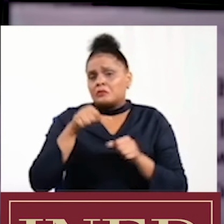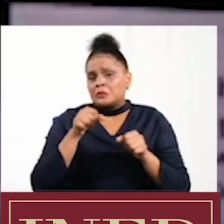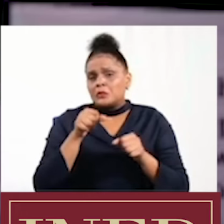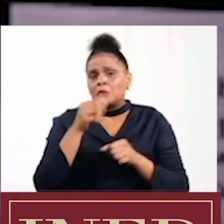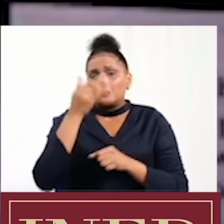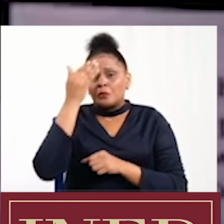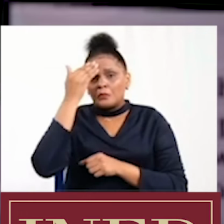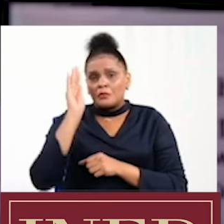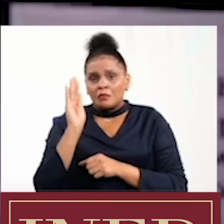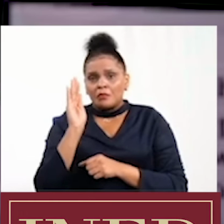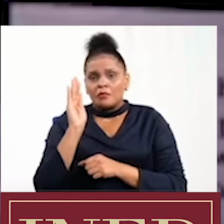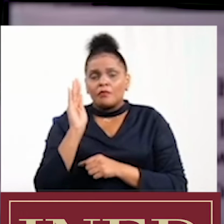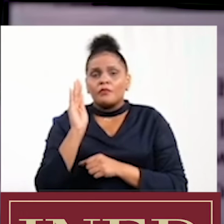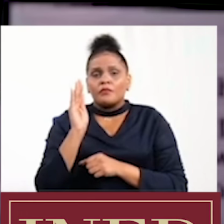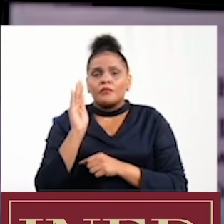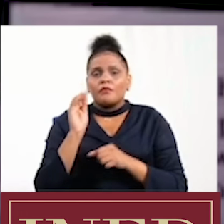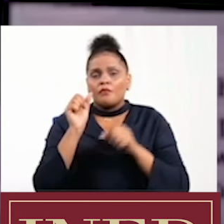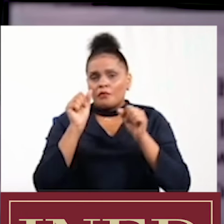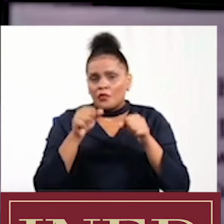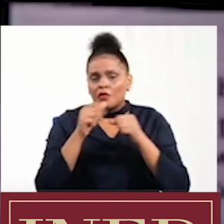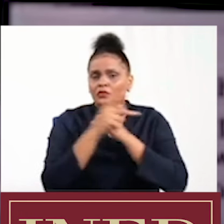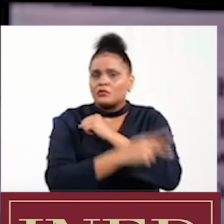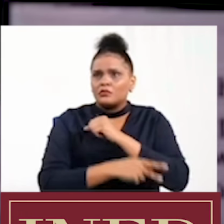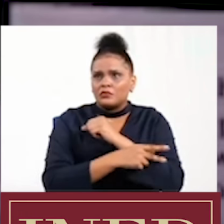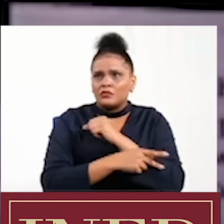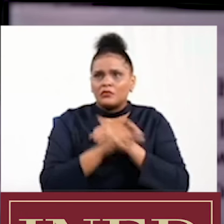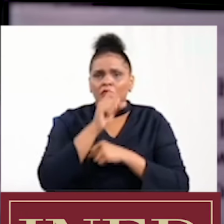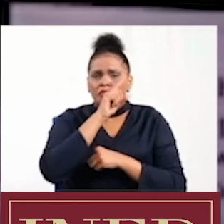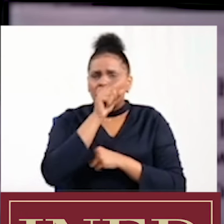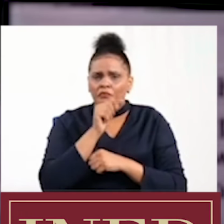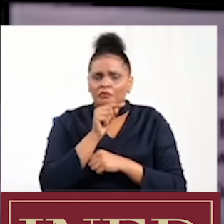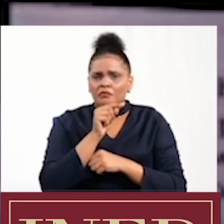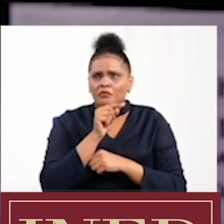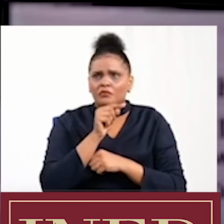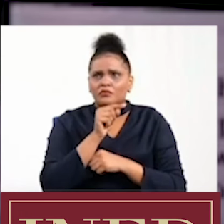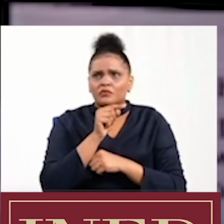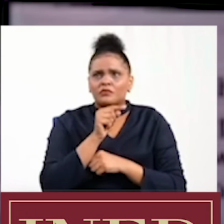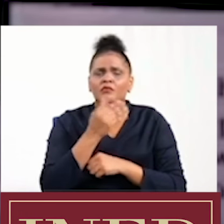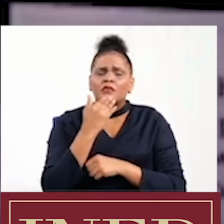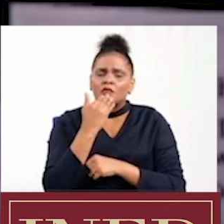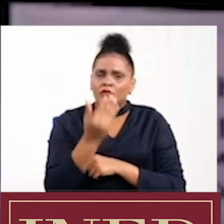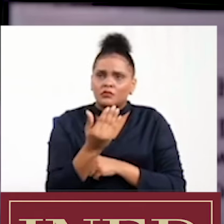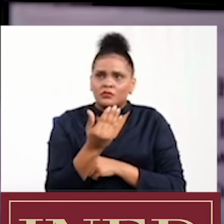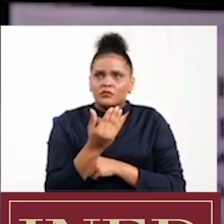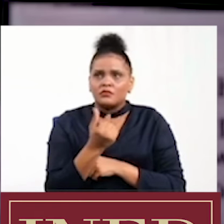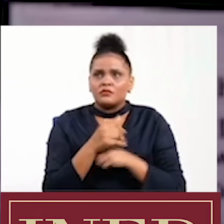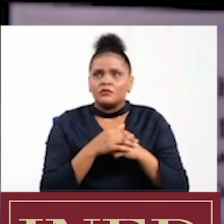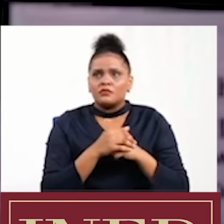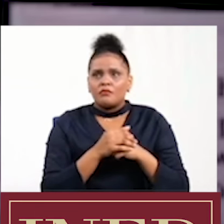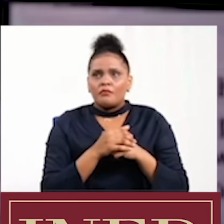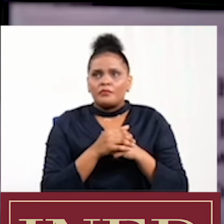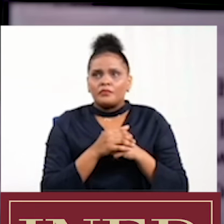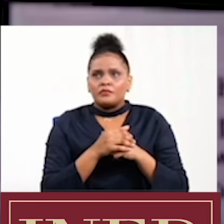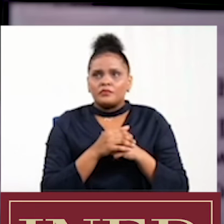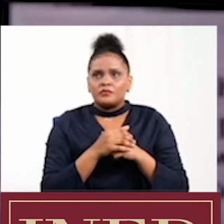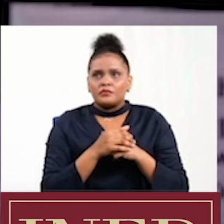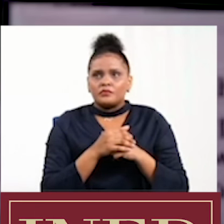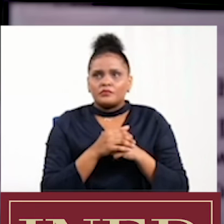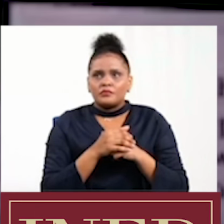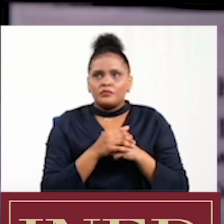presentación no lo he contextualizado así pero me pareció una pregunta totalmente relevante y lo agradezco yo creo que hay dos